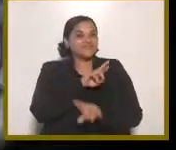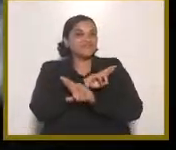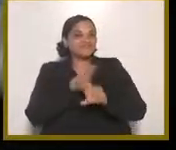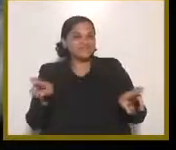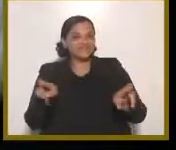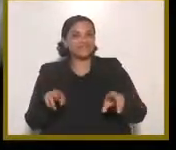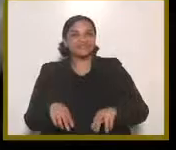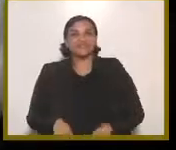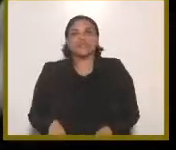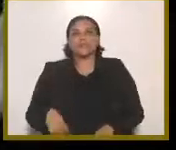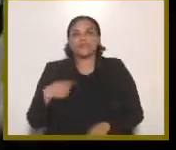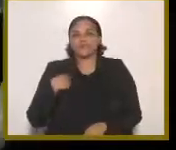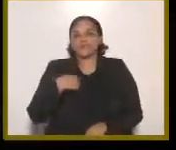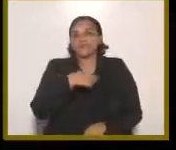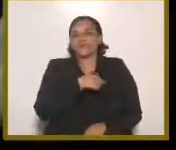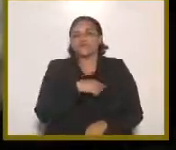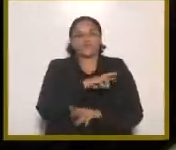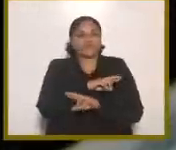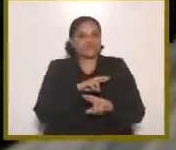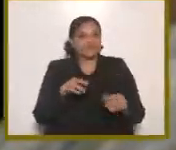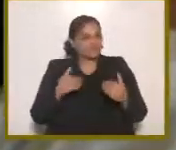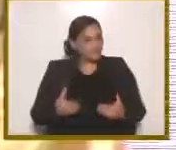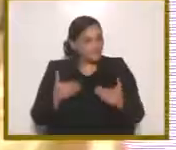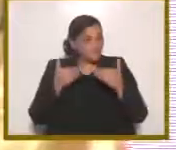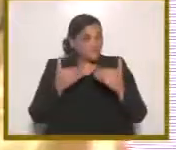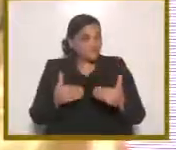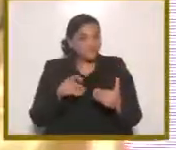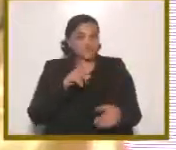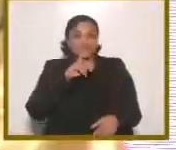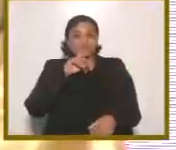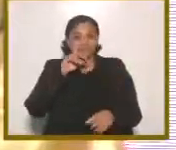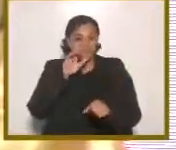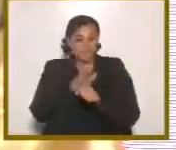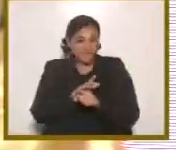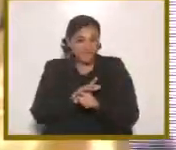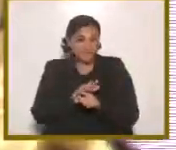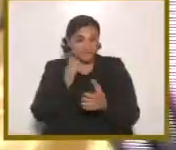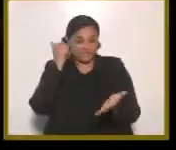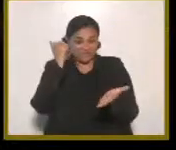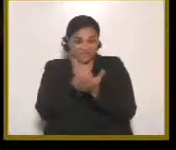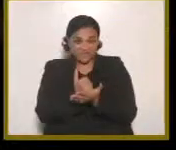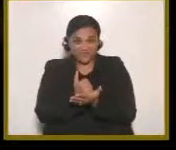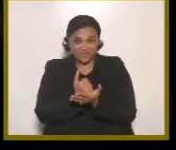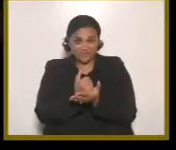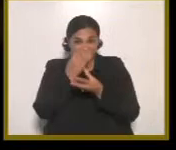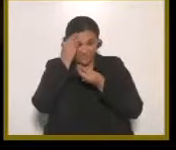Bueno, dispuestas todas a cumplir con ese pacto, ¿verdad que sí?